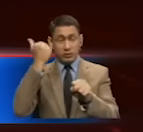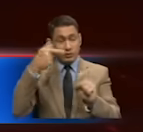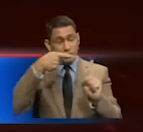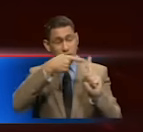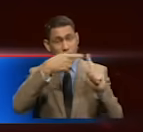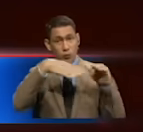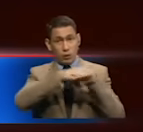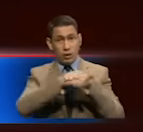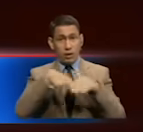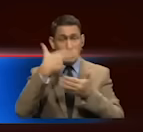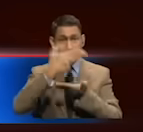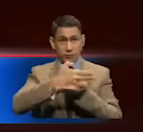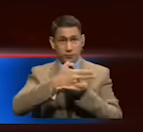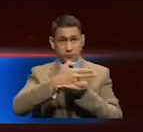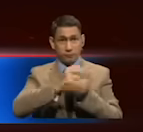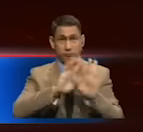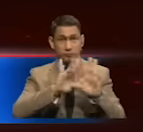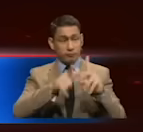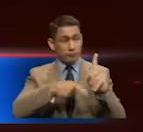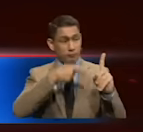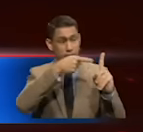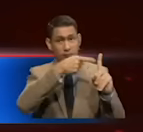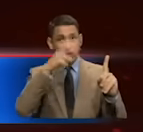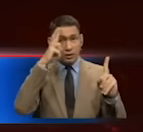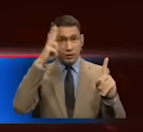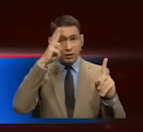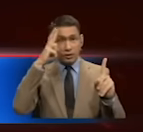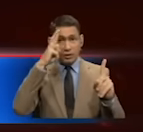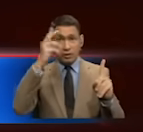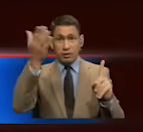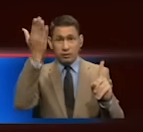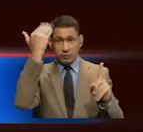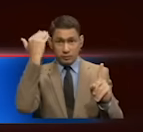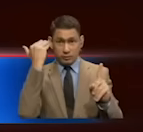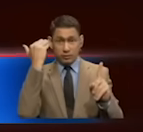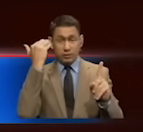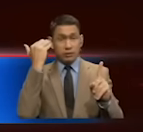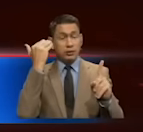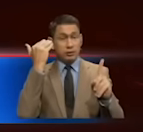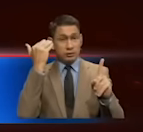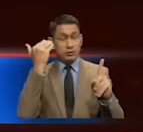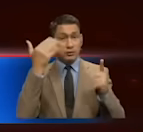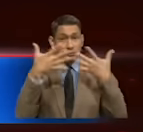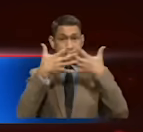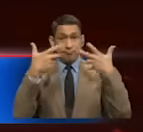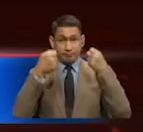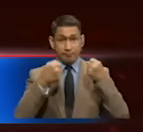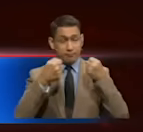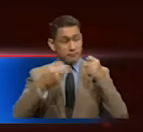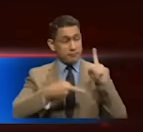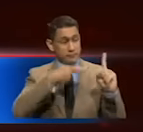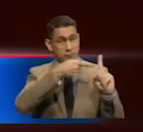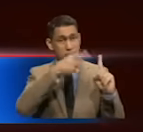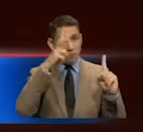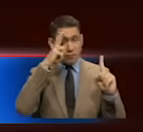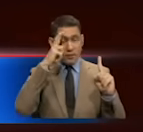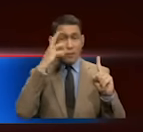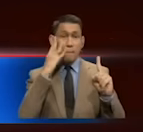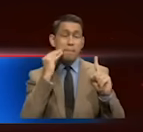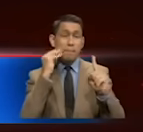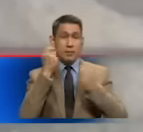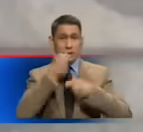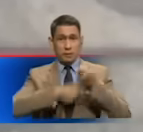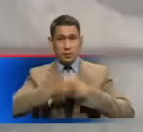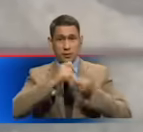y municiones. El aprehendido registra antecedentes por varios delitos y actualmente estaría involucrado en el tráfico de drogas.